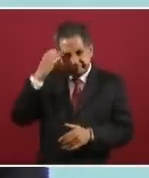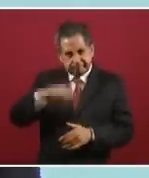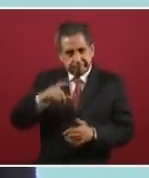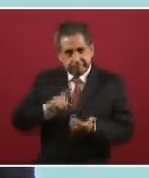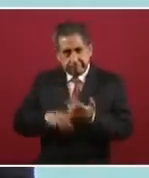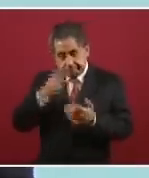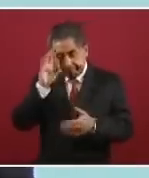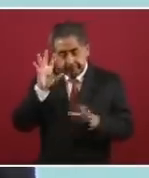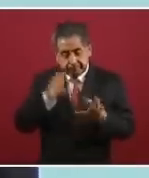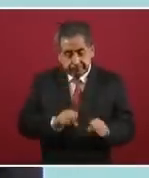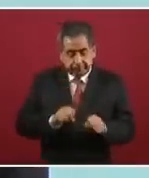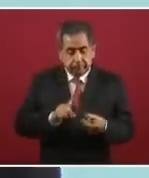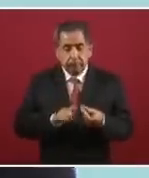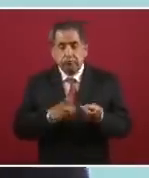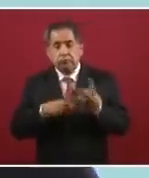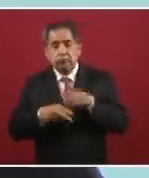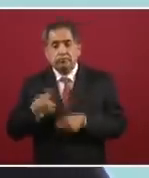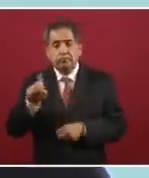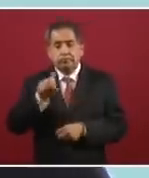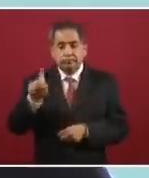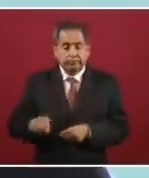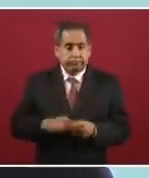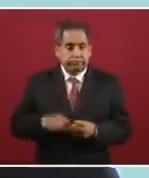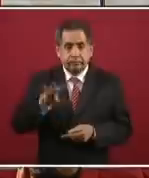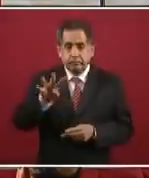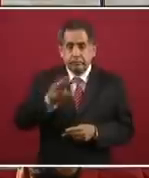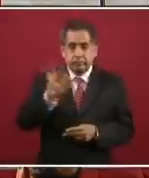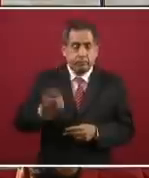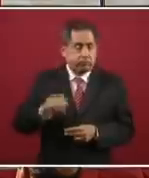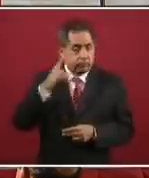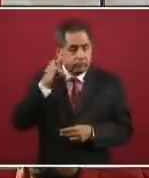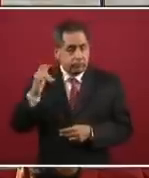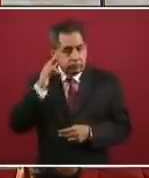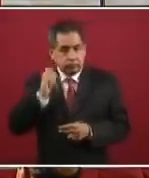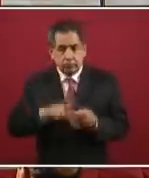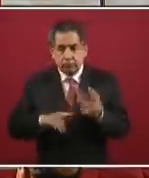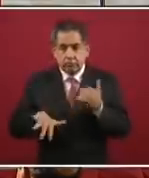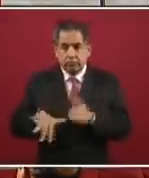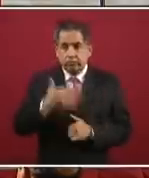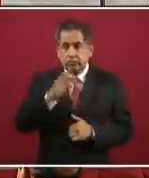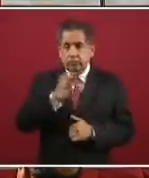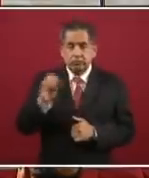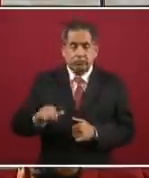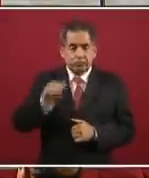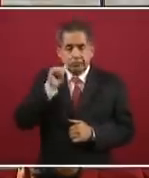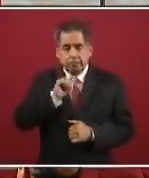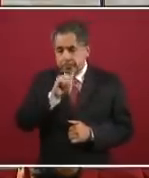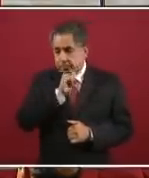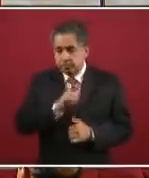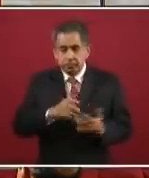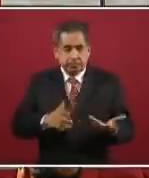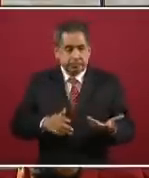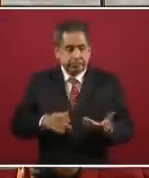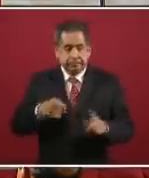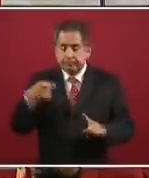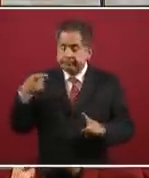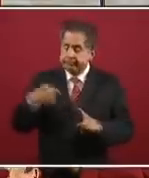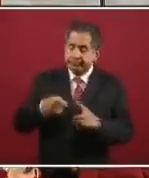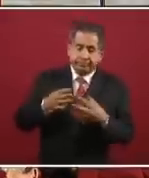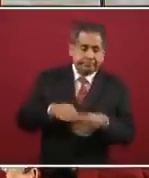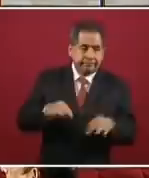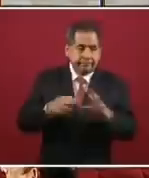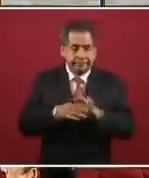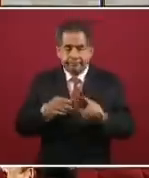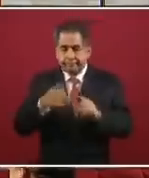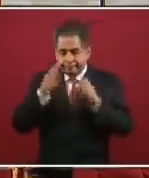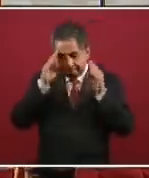recuperadas proceden de Texas, el 19% de California y el 15% de Arizona. Por lo tanto, la prioridad evidentemente es